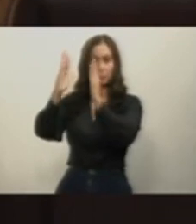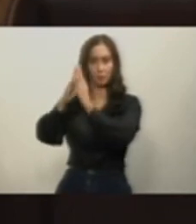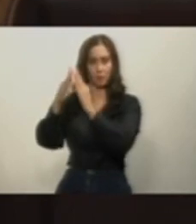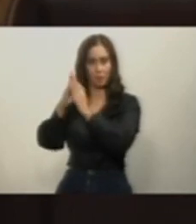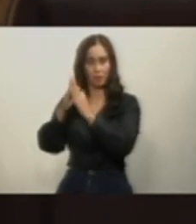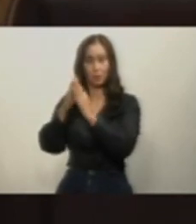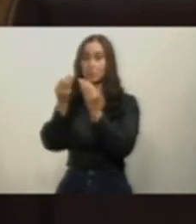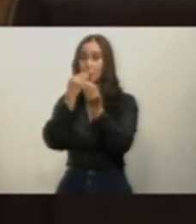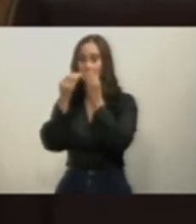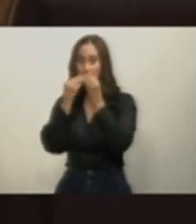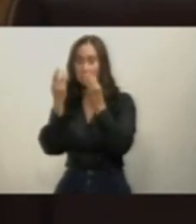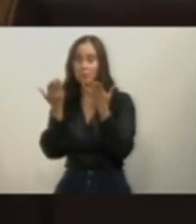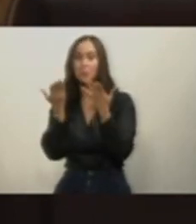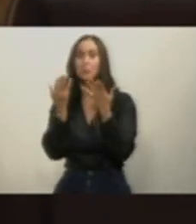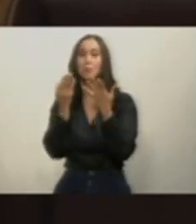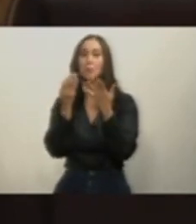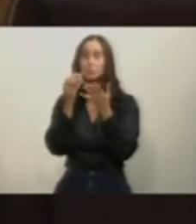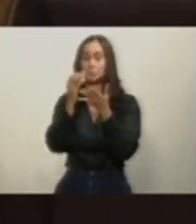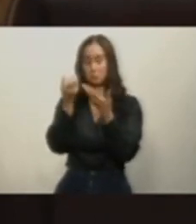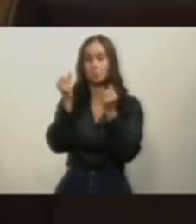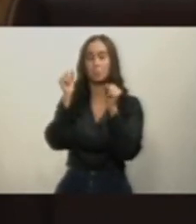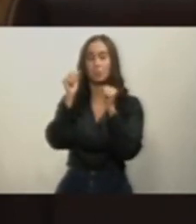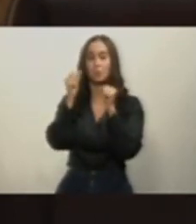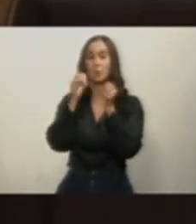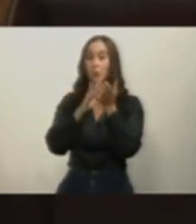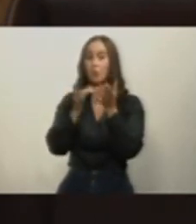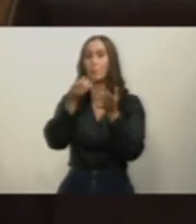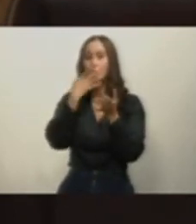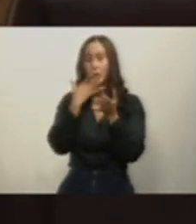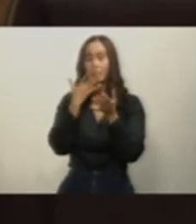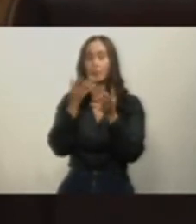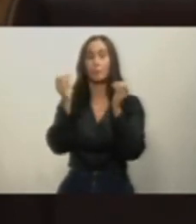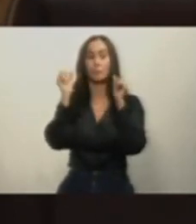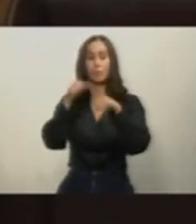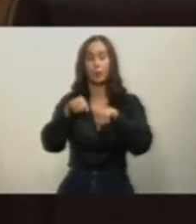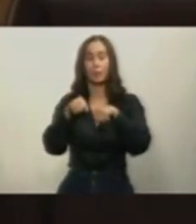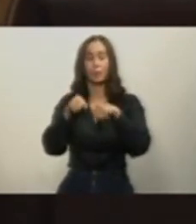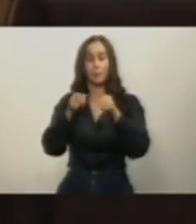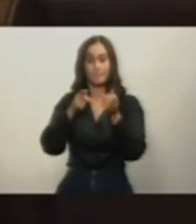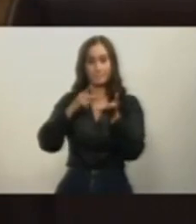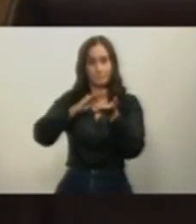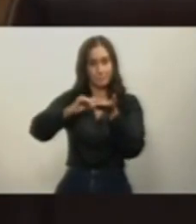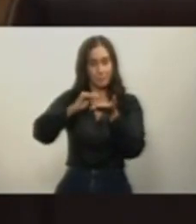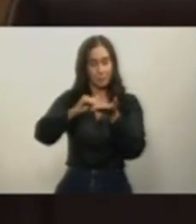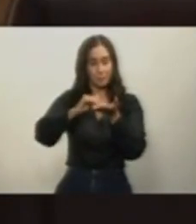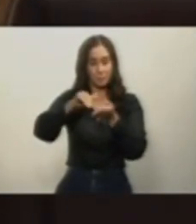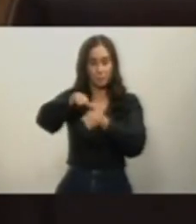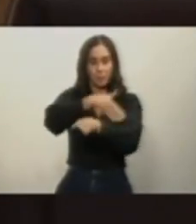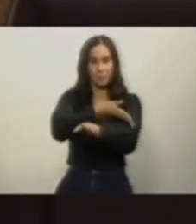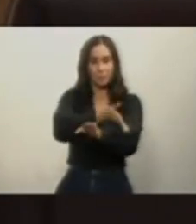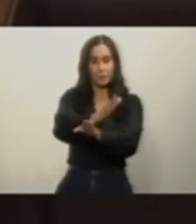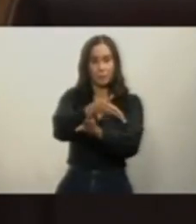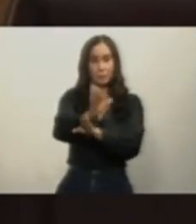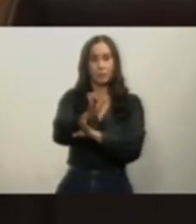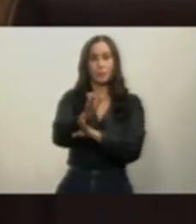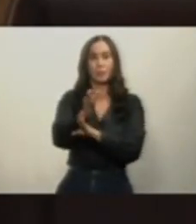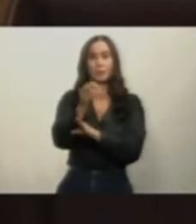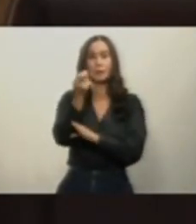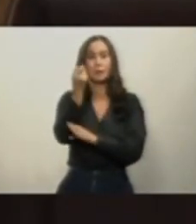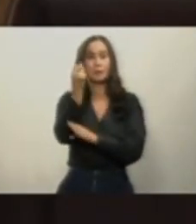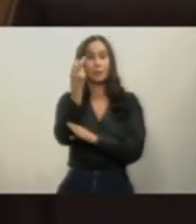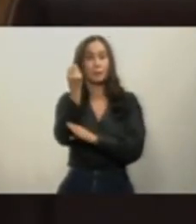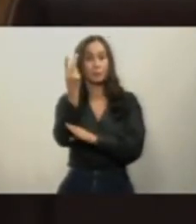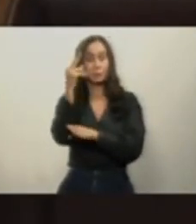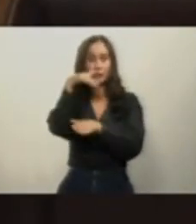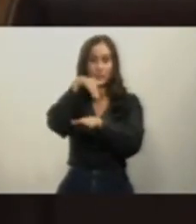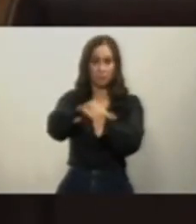alimentos cocidos crudos o medicamentos en gran permiso para circular hasta las 12 de la